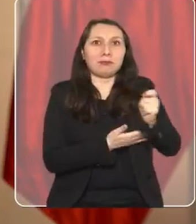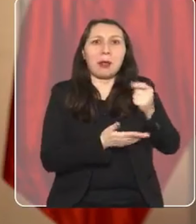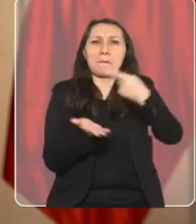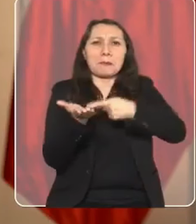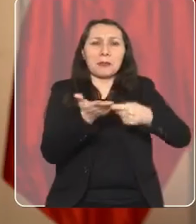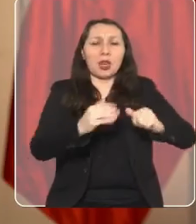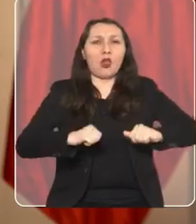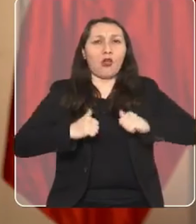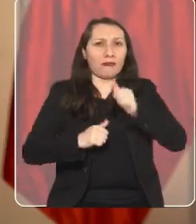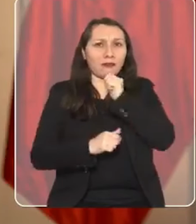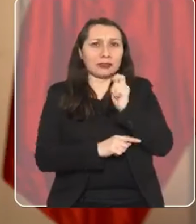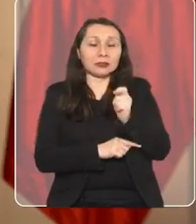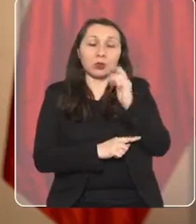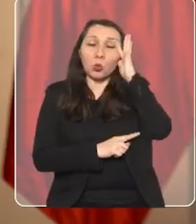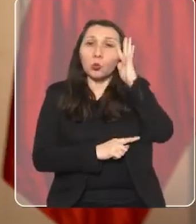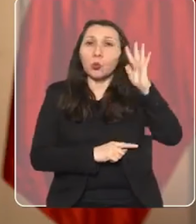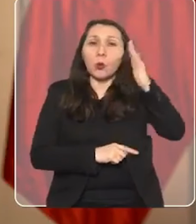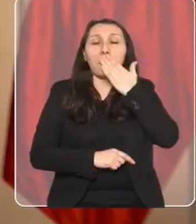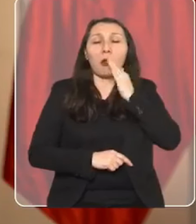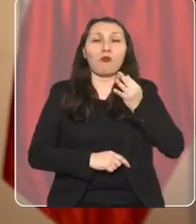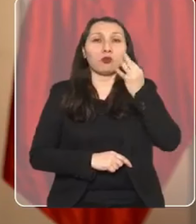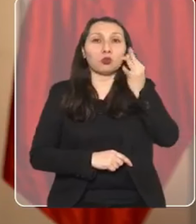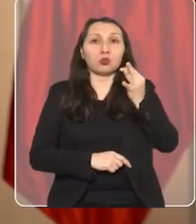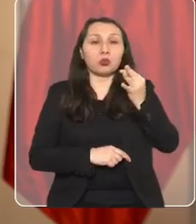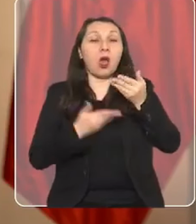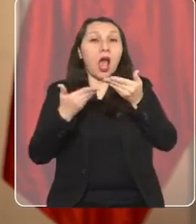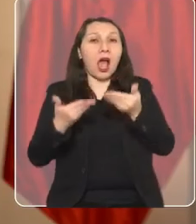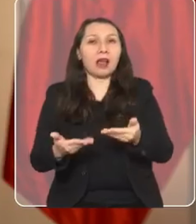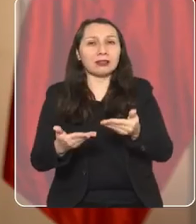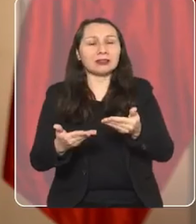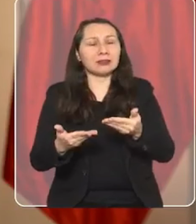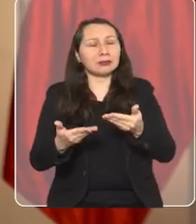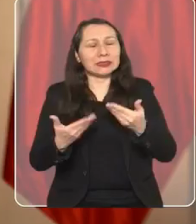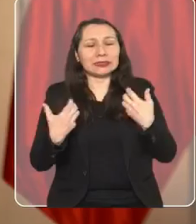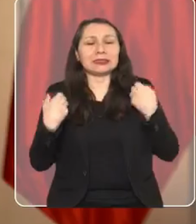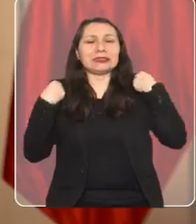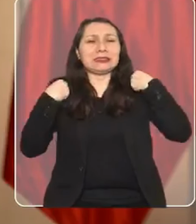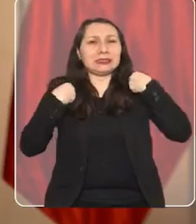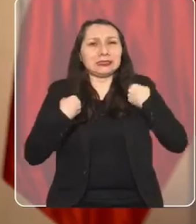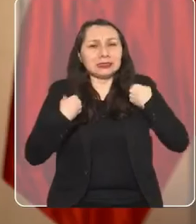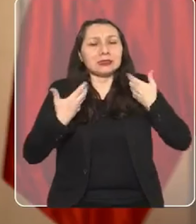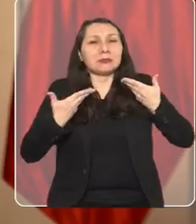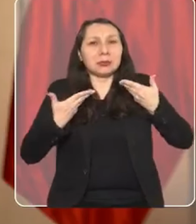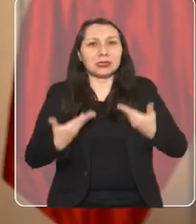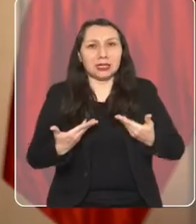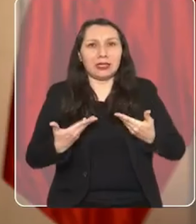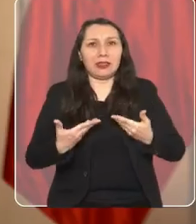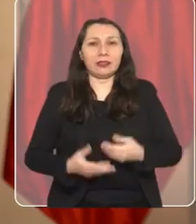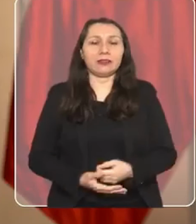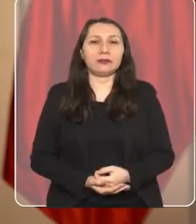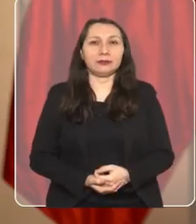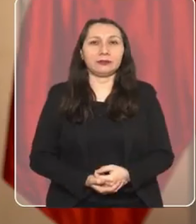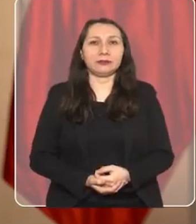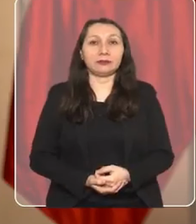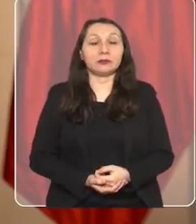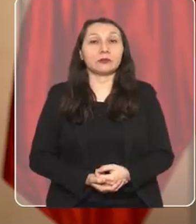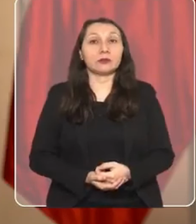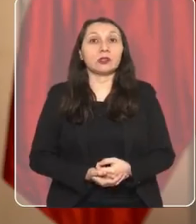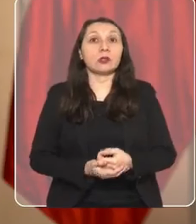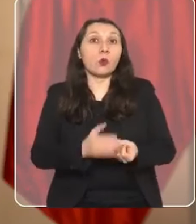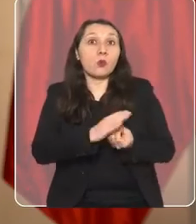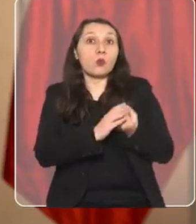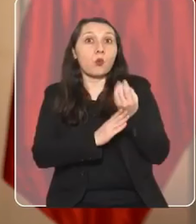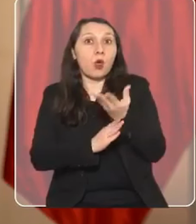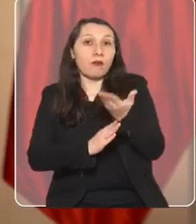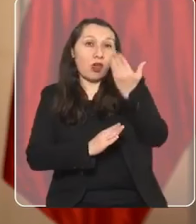miles de jóvenes que soñando con un mejor futuro terminaron con una pesada moch la sobre sus espaldas Al momento de su